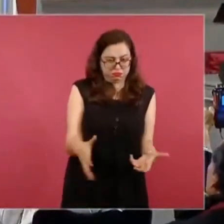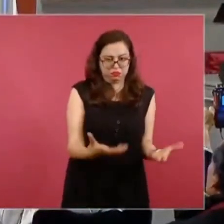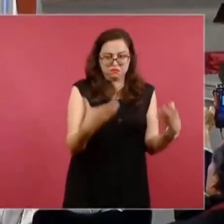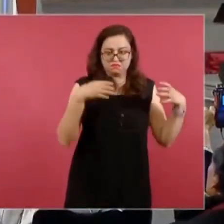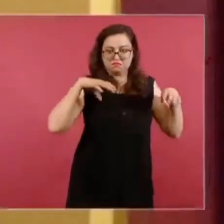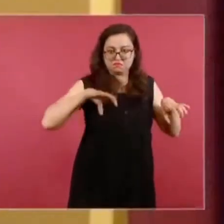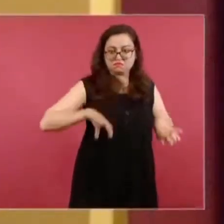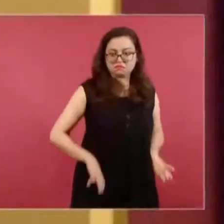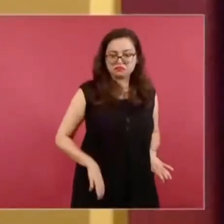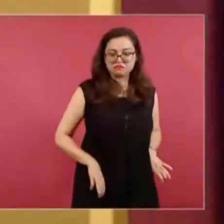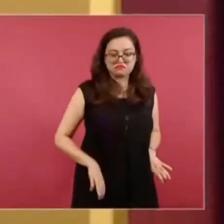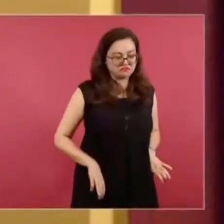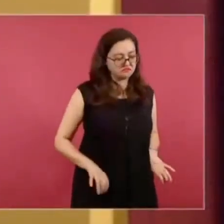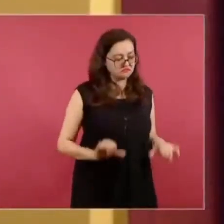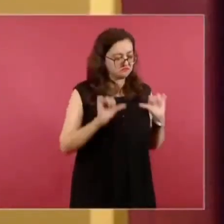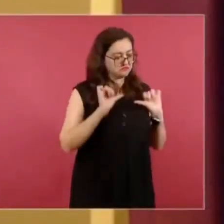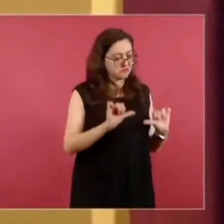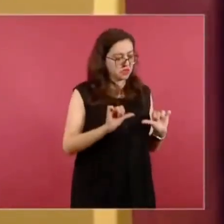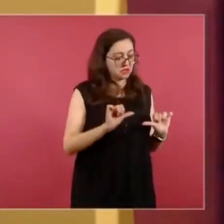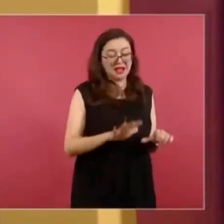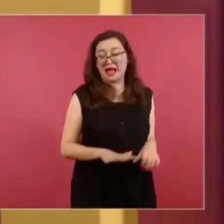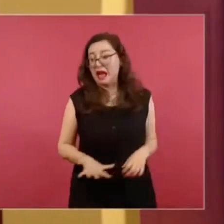hambrientos, no hacen